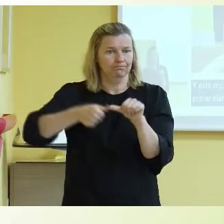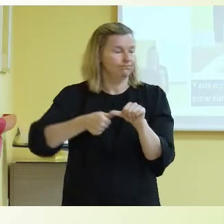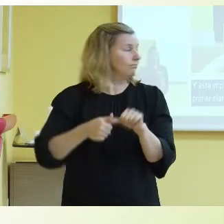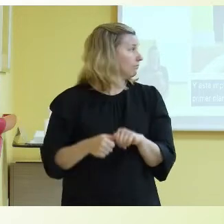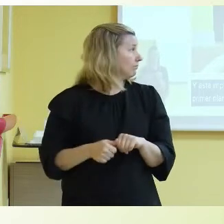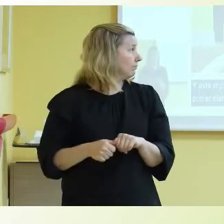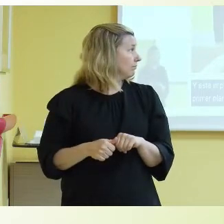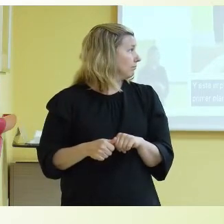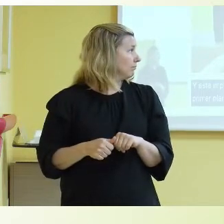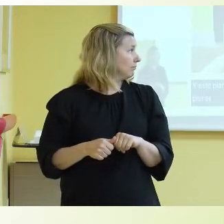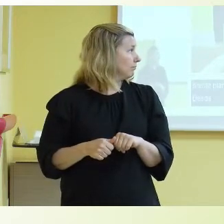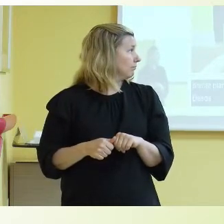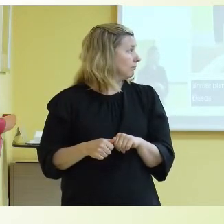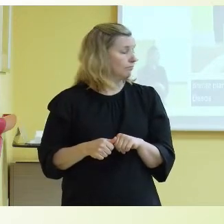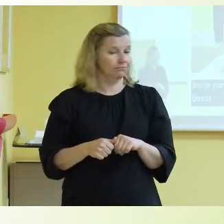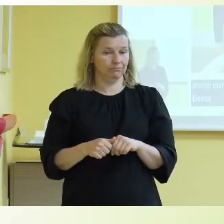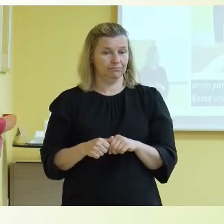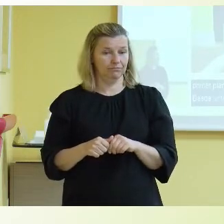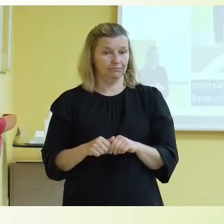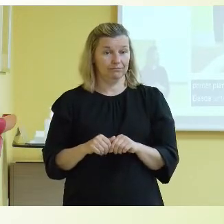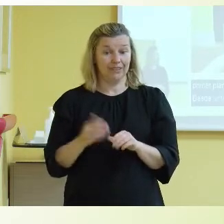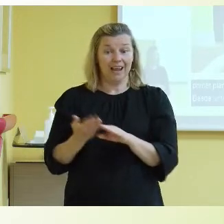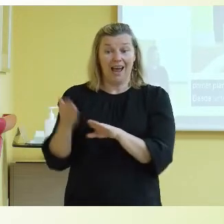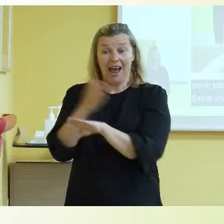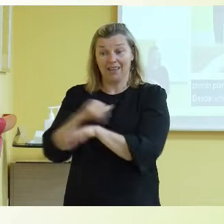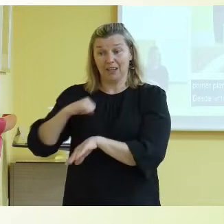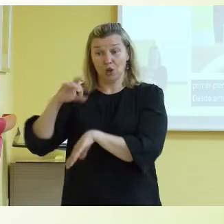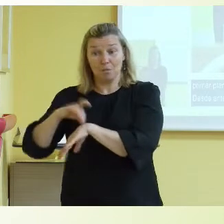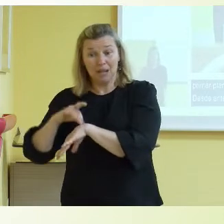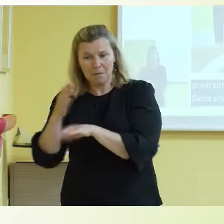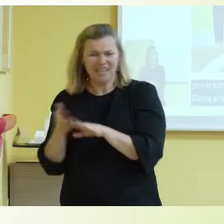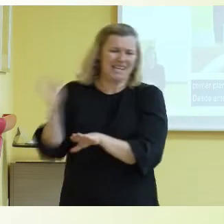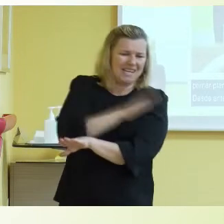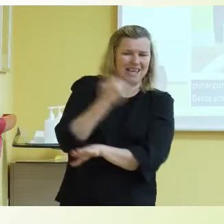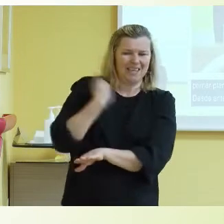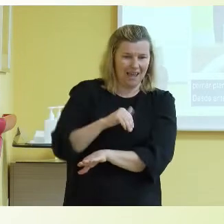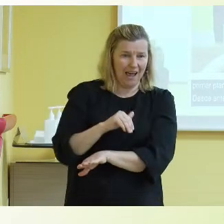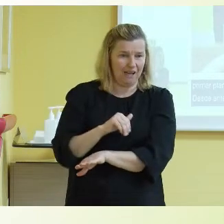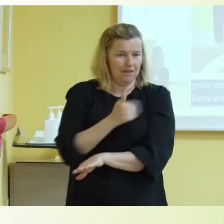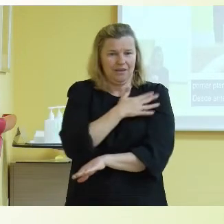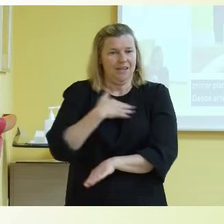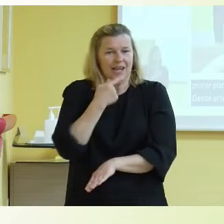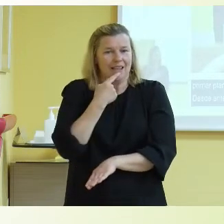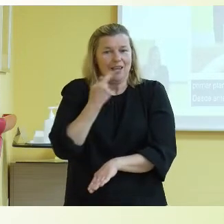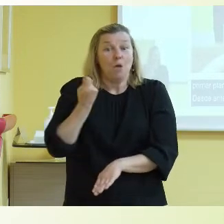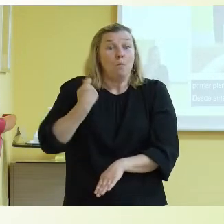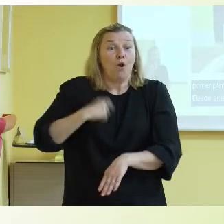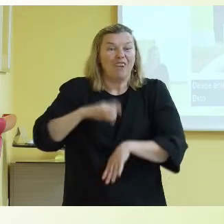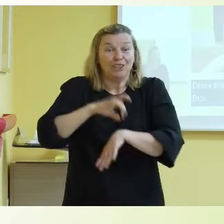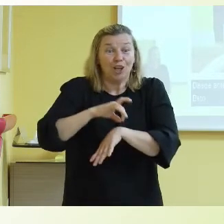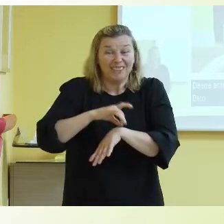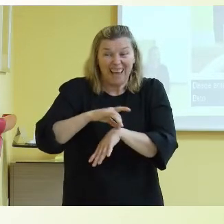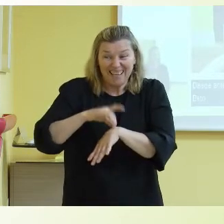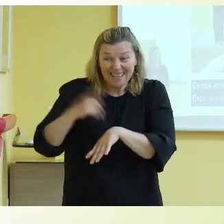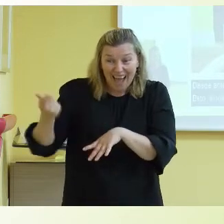incluso como médico en el hospital. Esto, evidentemente, profesionales sanitarios de este